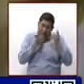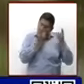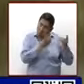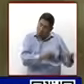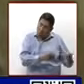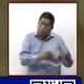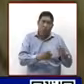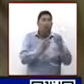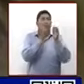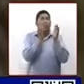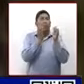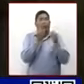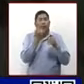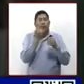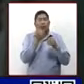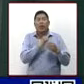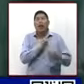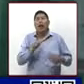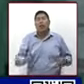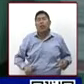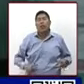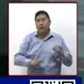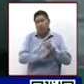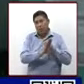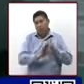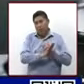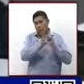la Defensoría de Niñez y Adolescencia.